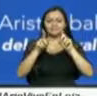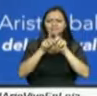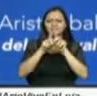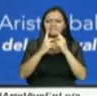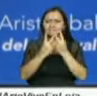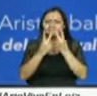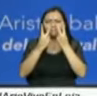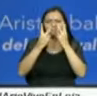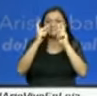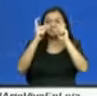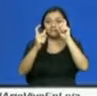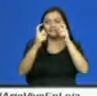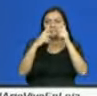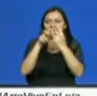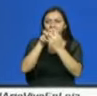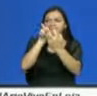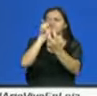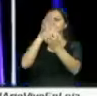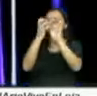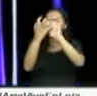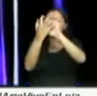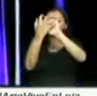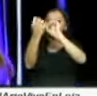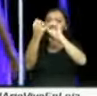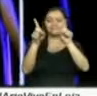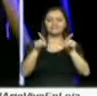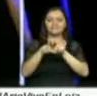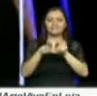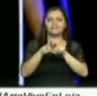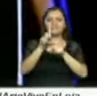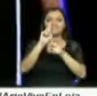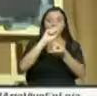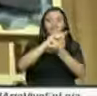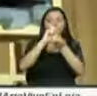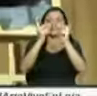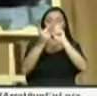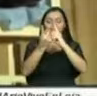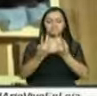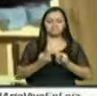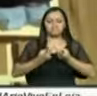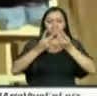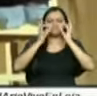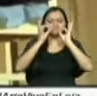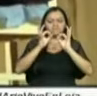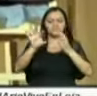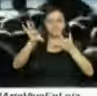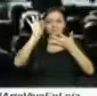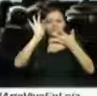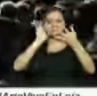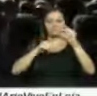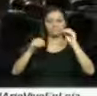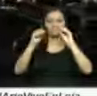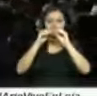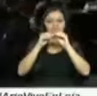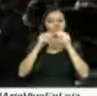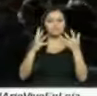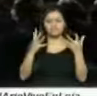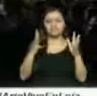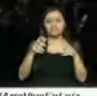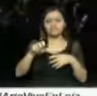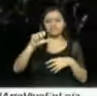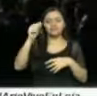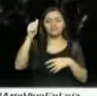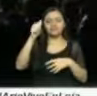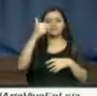los espectadores y los artistas. Este encuentro vivo, que es único, que no se produce en las otras